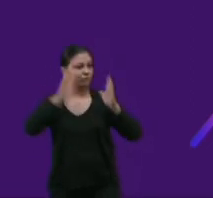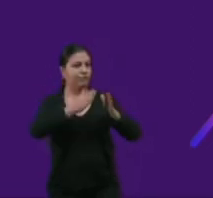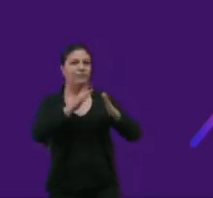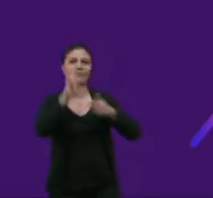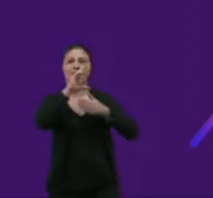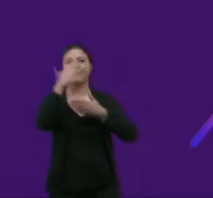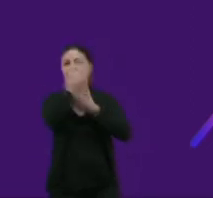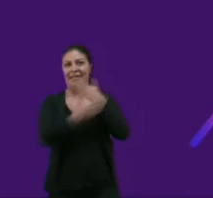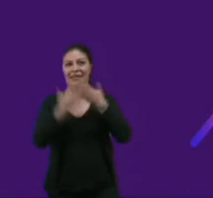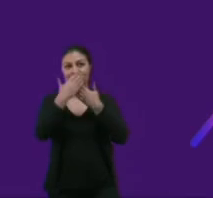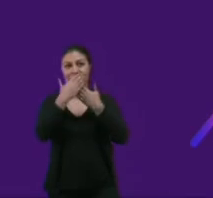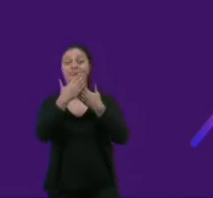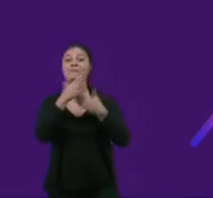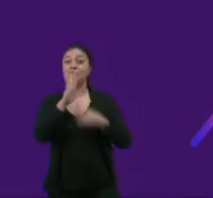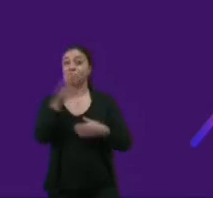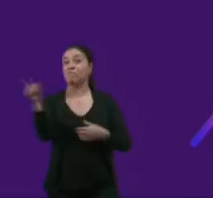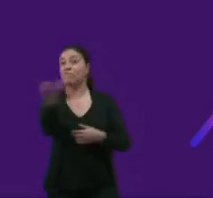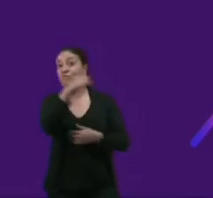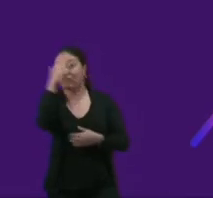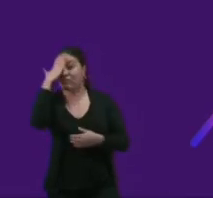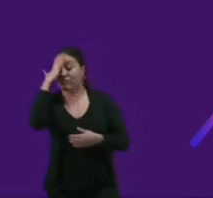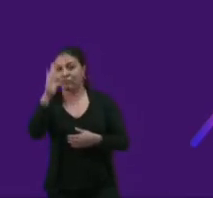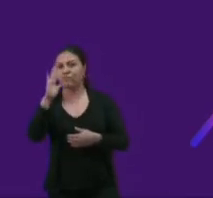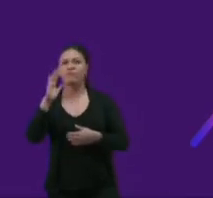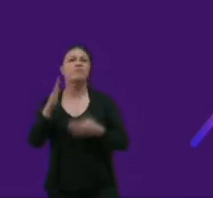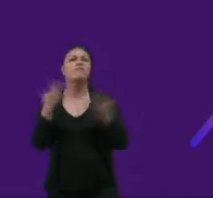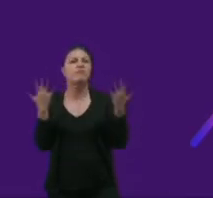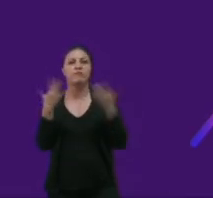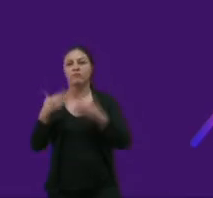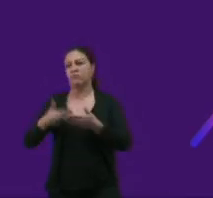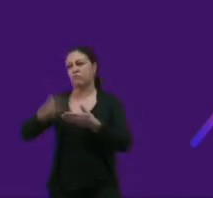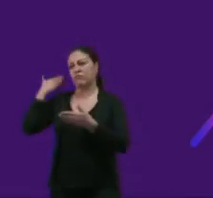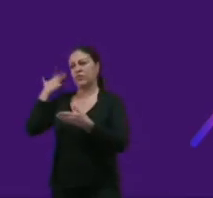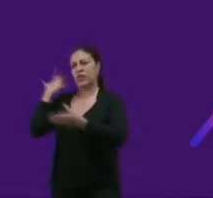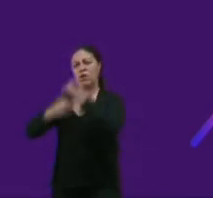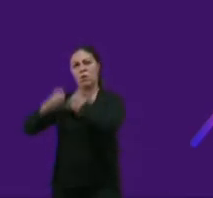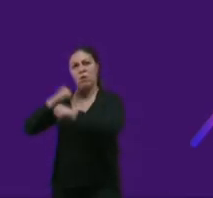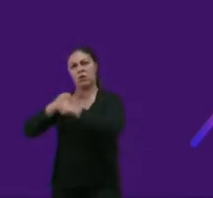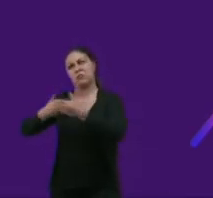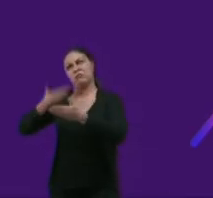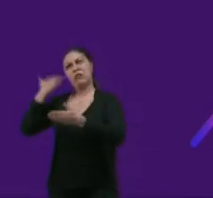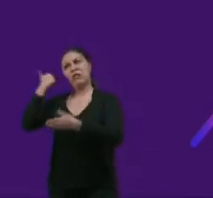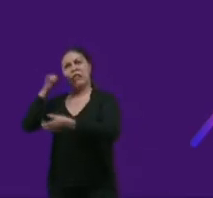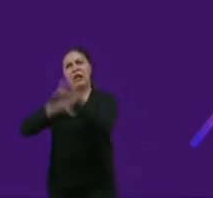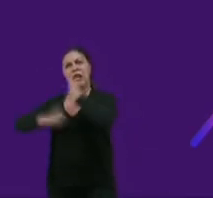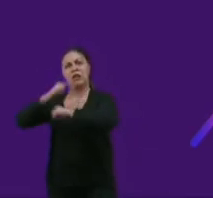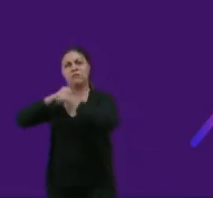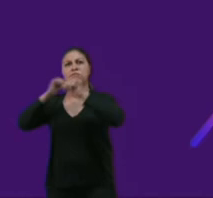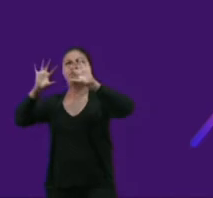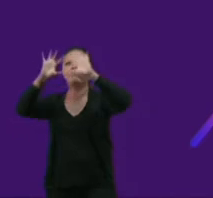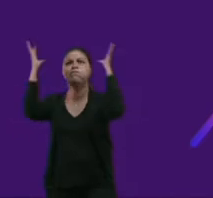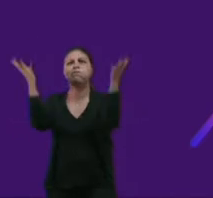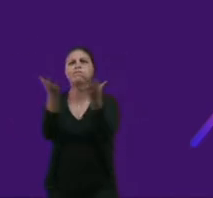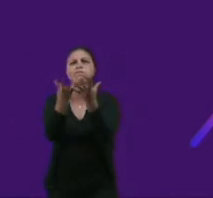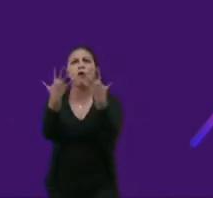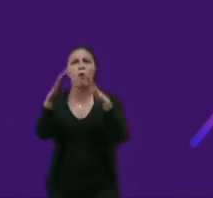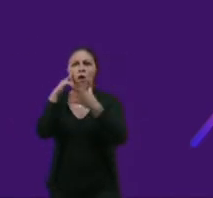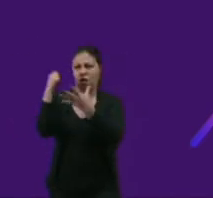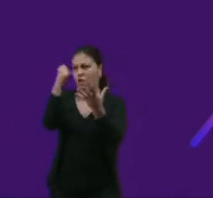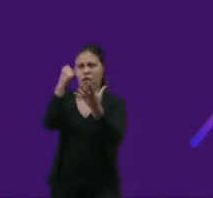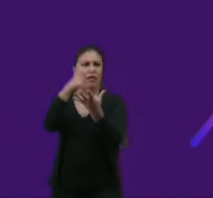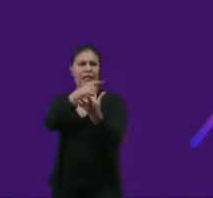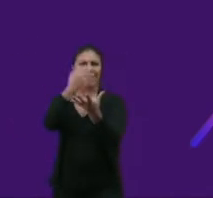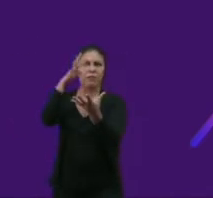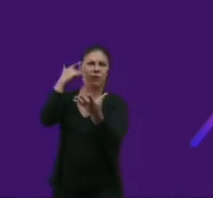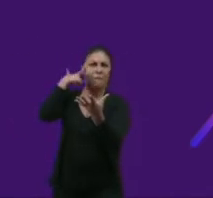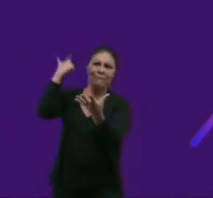en el mundo en los últimos 5 ó 10 años ha habido un flujo de capital de riesgo gigantesco para empresas